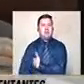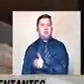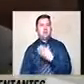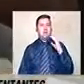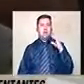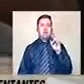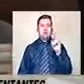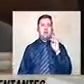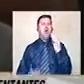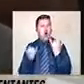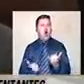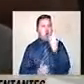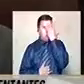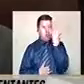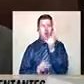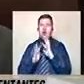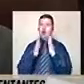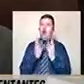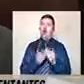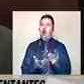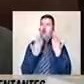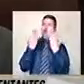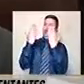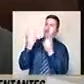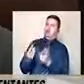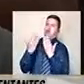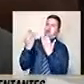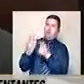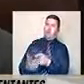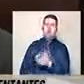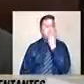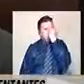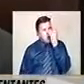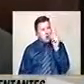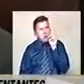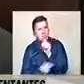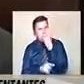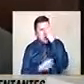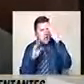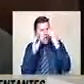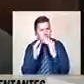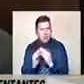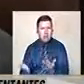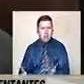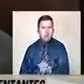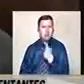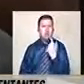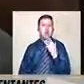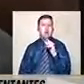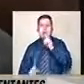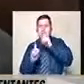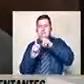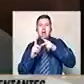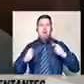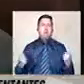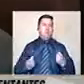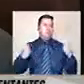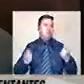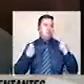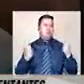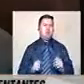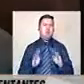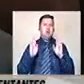porque hoy si les parece que el congreso era el mecanismo idóneo para refrendar los acuerdos cuando durante meses de campaña dijeron